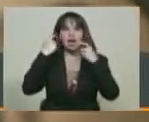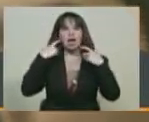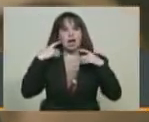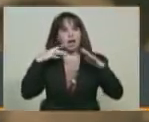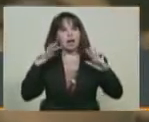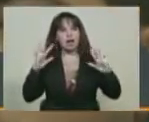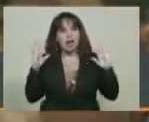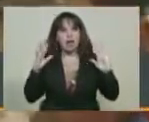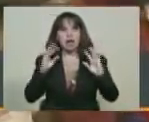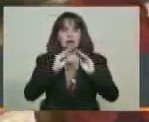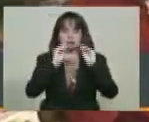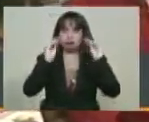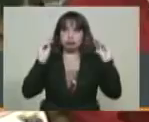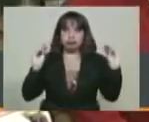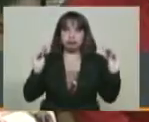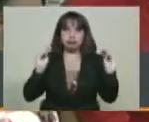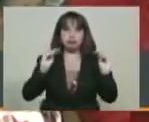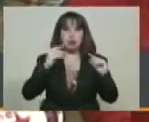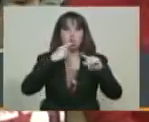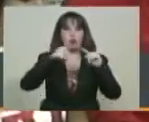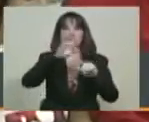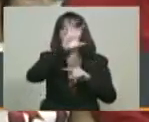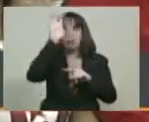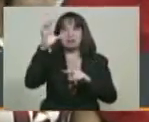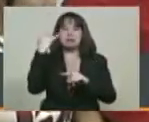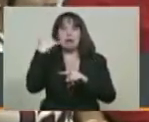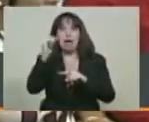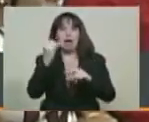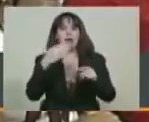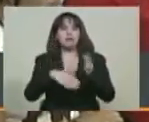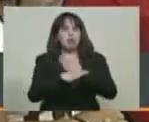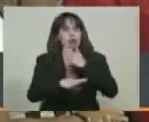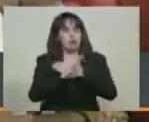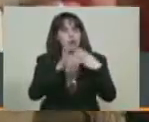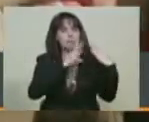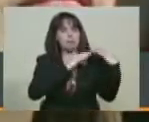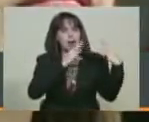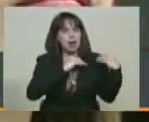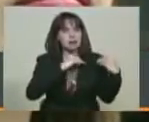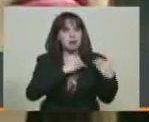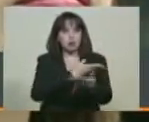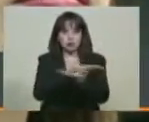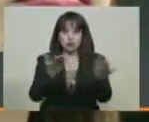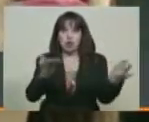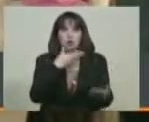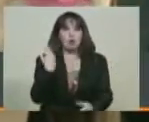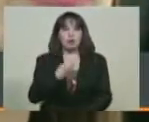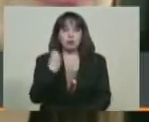que están en el exterior tienen gran esperanza en que ustedes, juventud